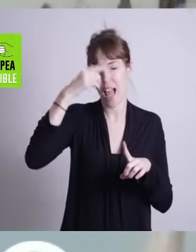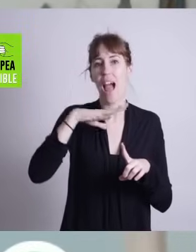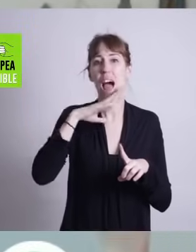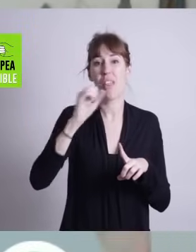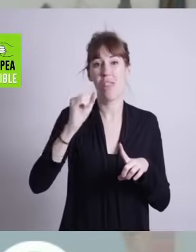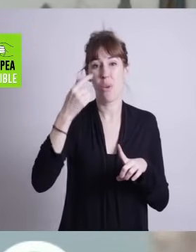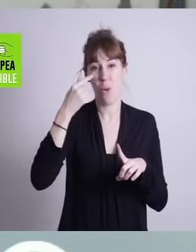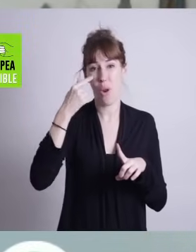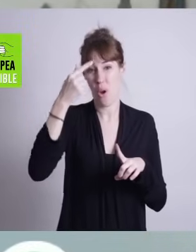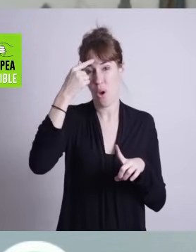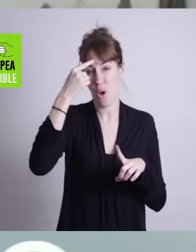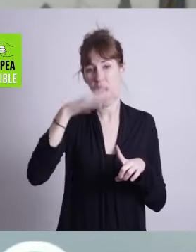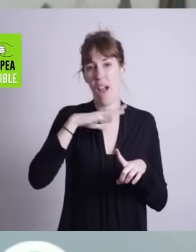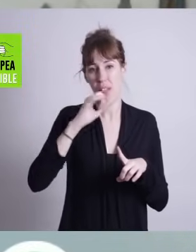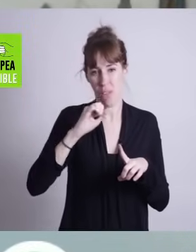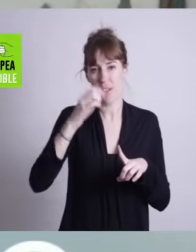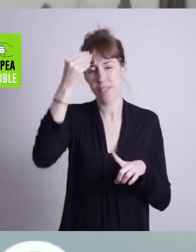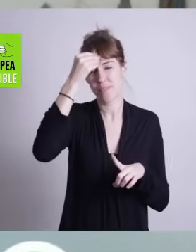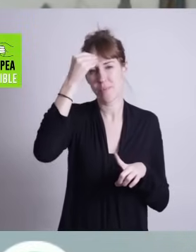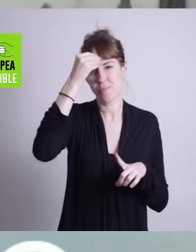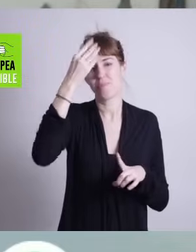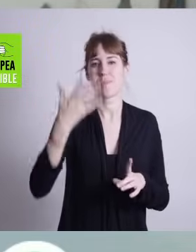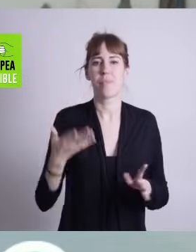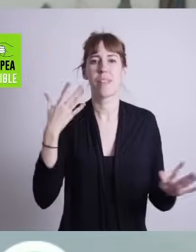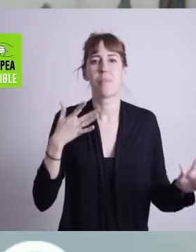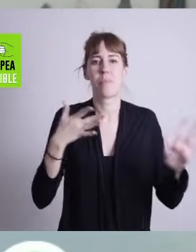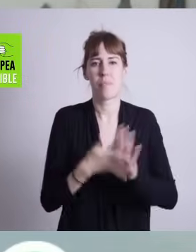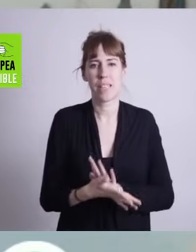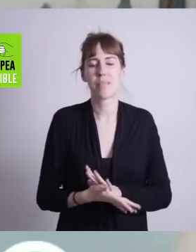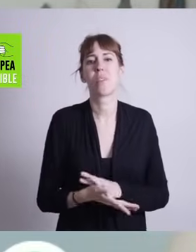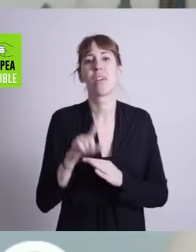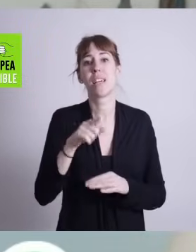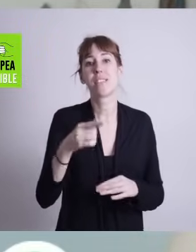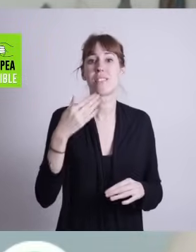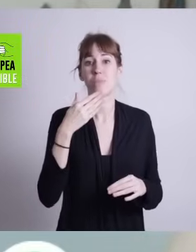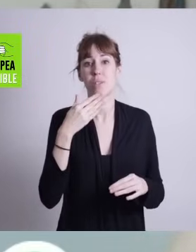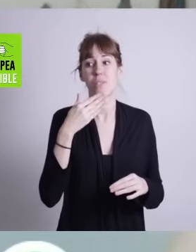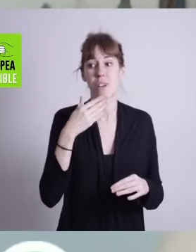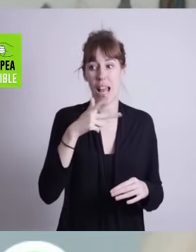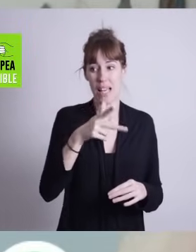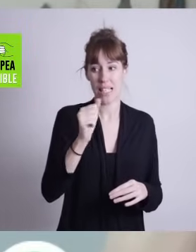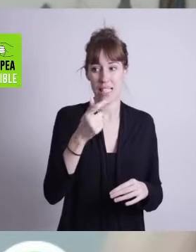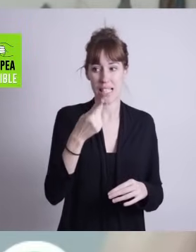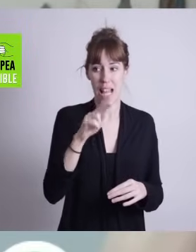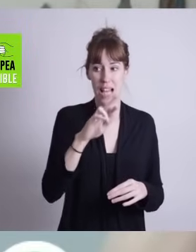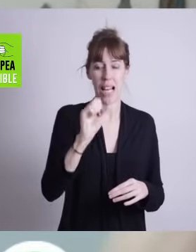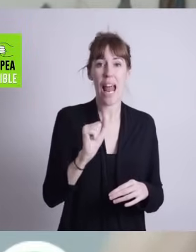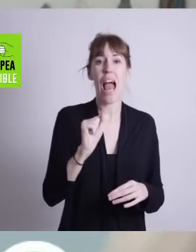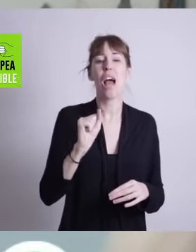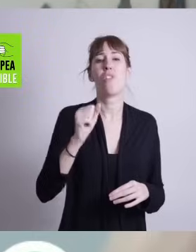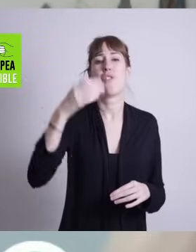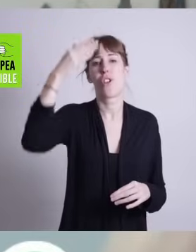imágenes de los dudas, que en realidad es la unión de la acción de nuestro chakra frontal con el chakra